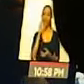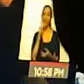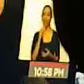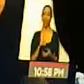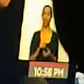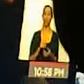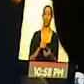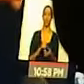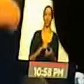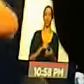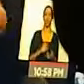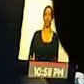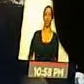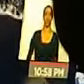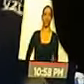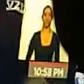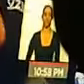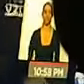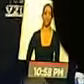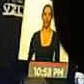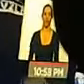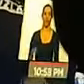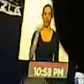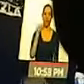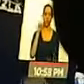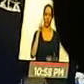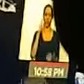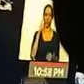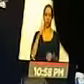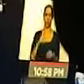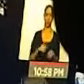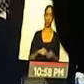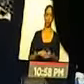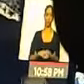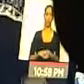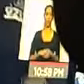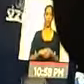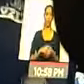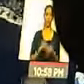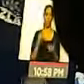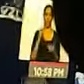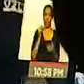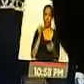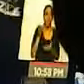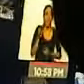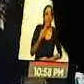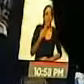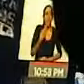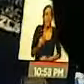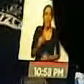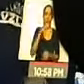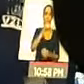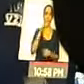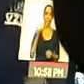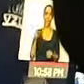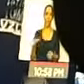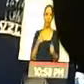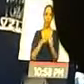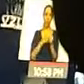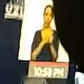hablando de Zurda Conducta, que en su background, es decir, las personas que están detrás de